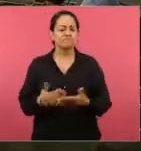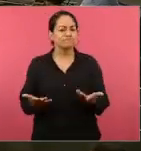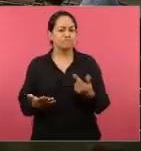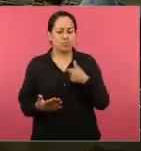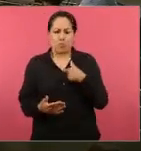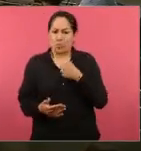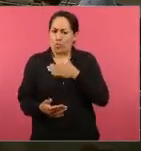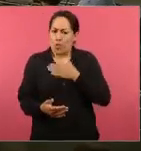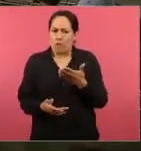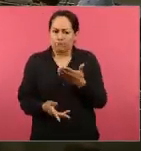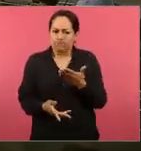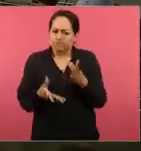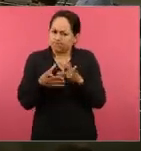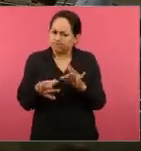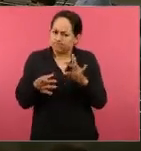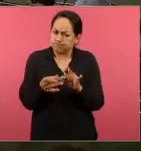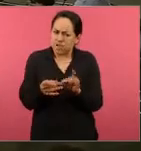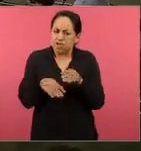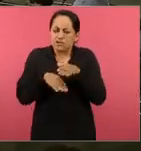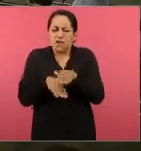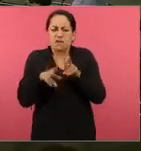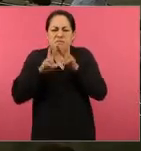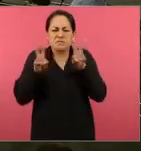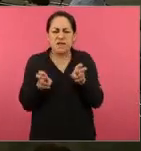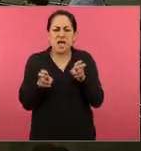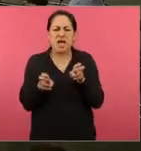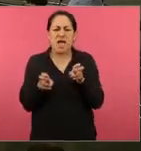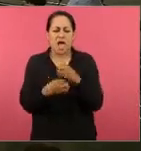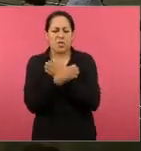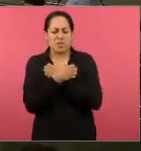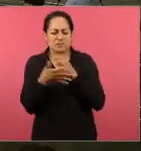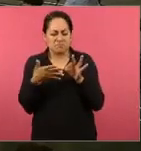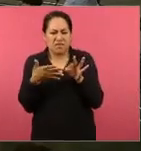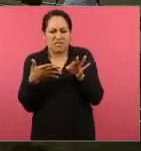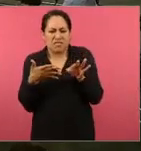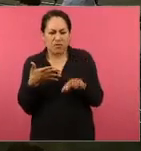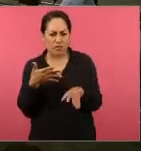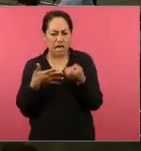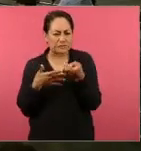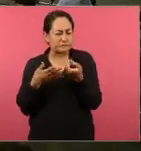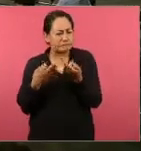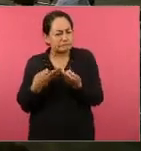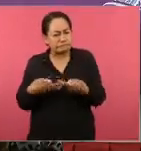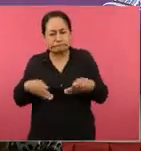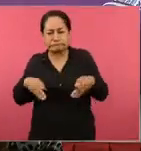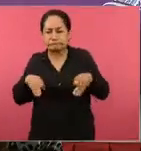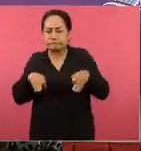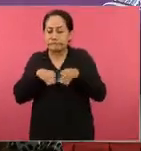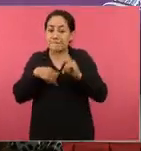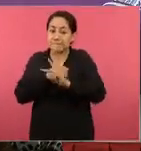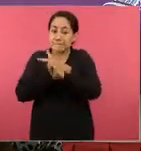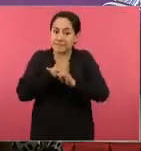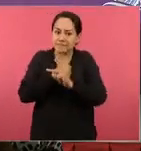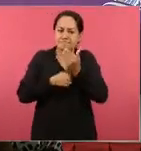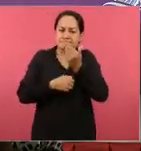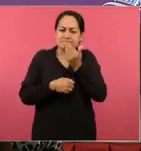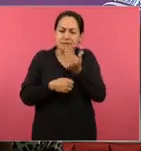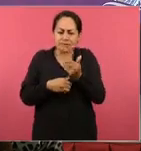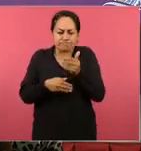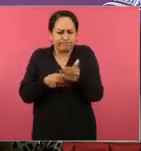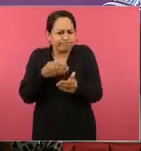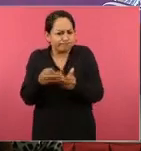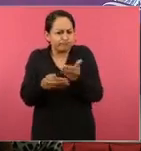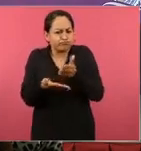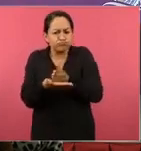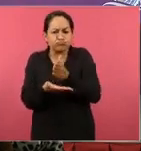educación, que estemos hablando de pedagogía. Eso muestra que el país va bien. Es decir, cuando ponemos